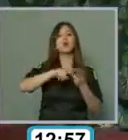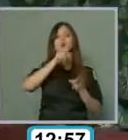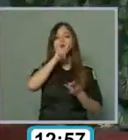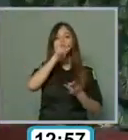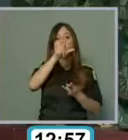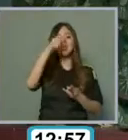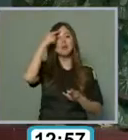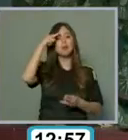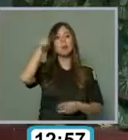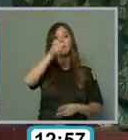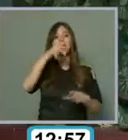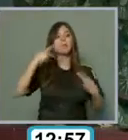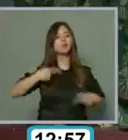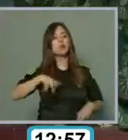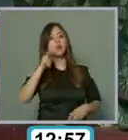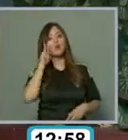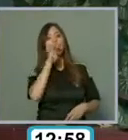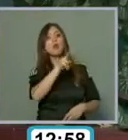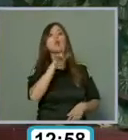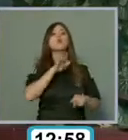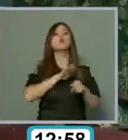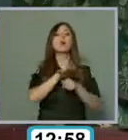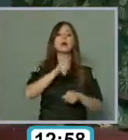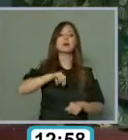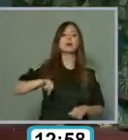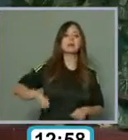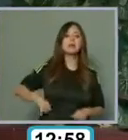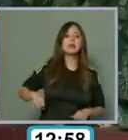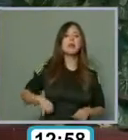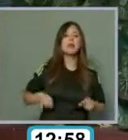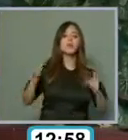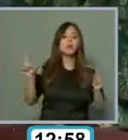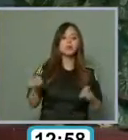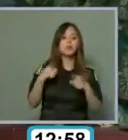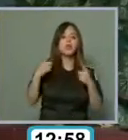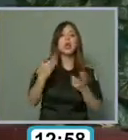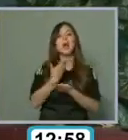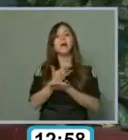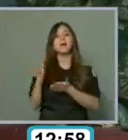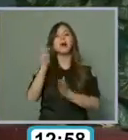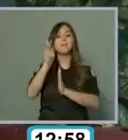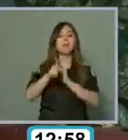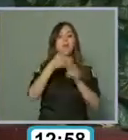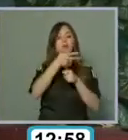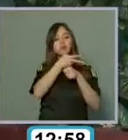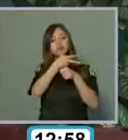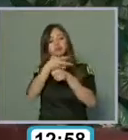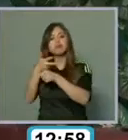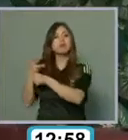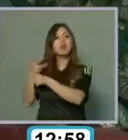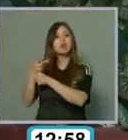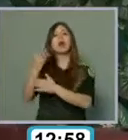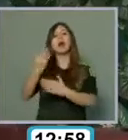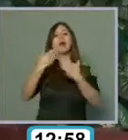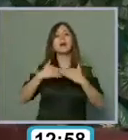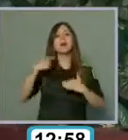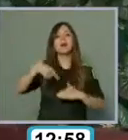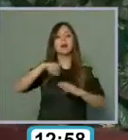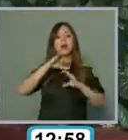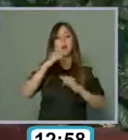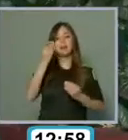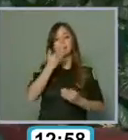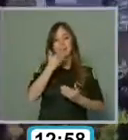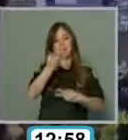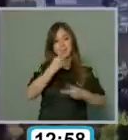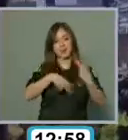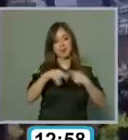todo para que la sigan y estén al pendiente de su música, de los videoclips y de todo lo que está haciendo en la cuestión de la música, mi querida Marilyn. Muchas gracias por